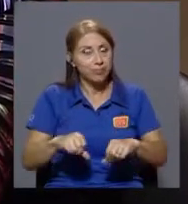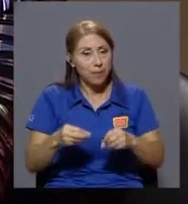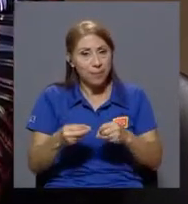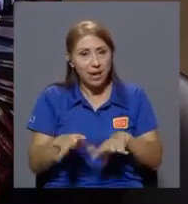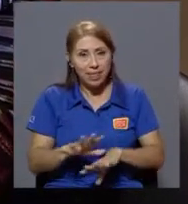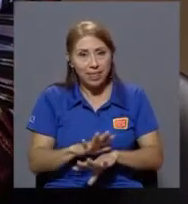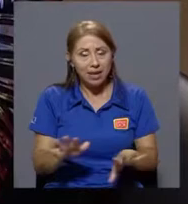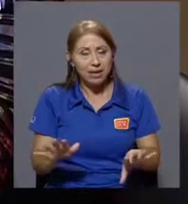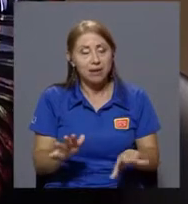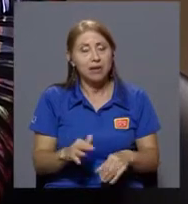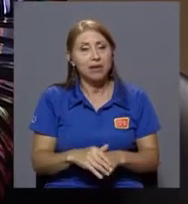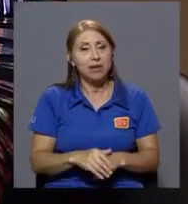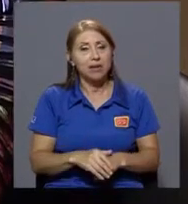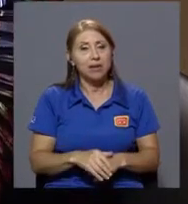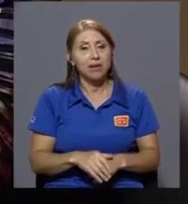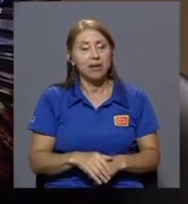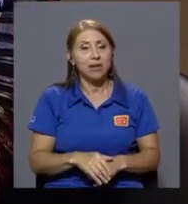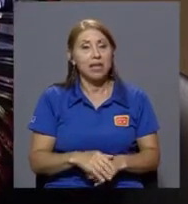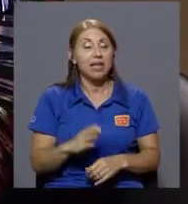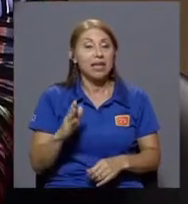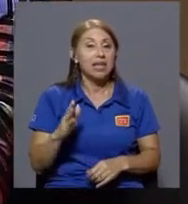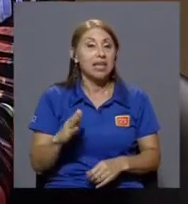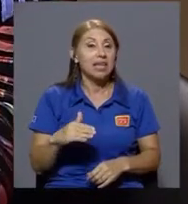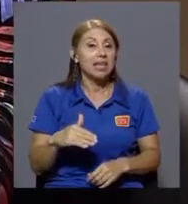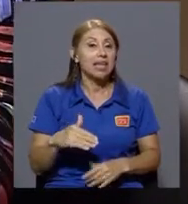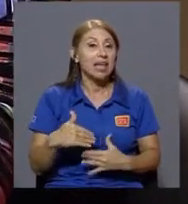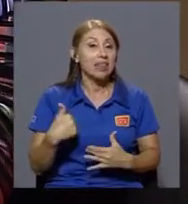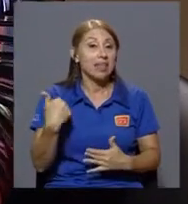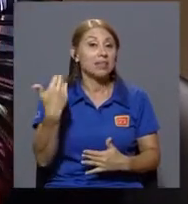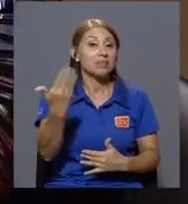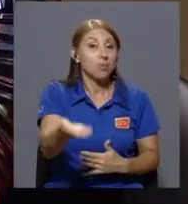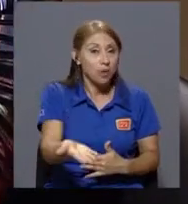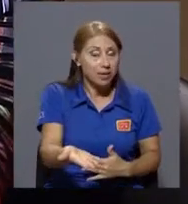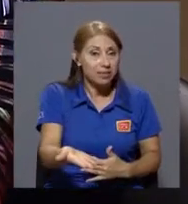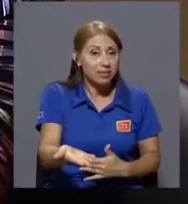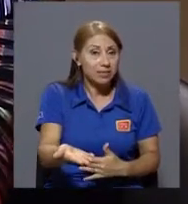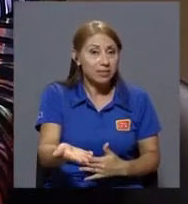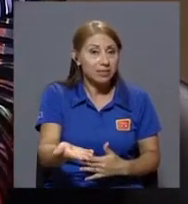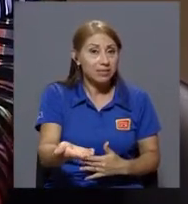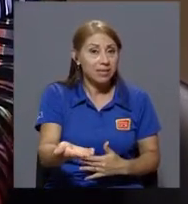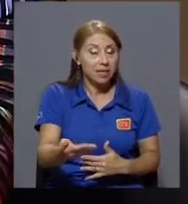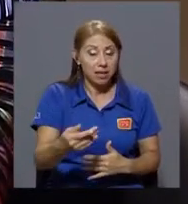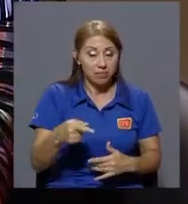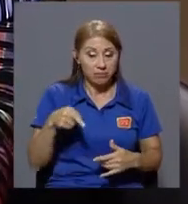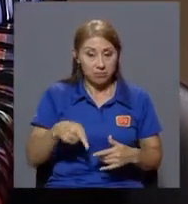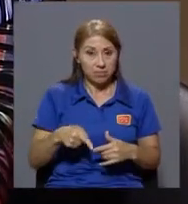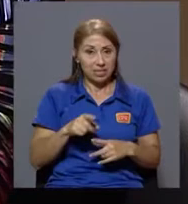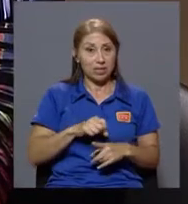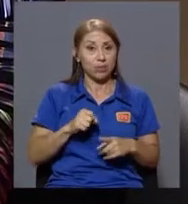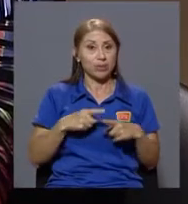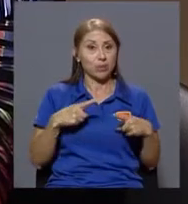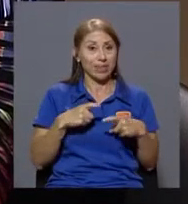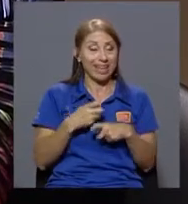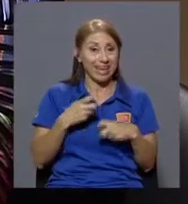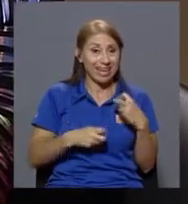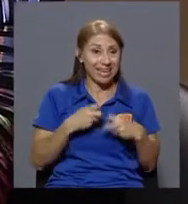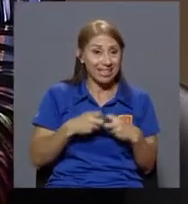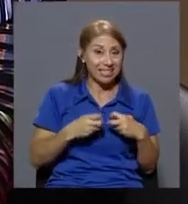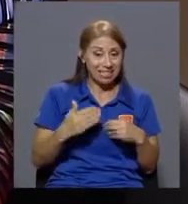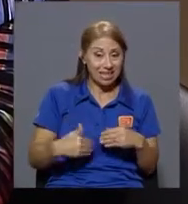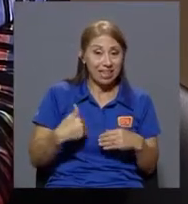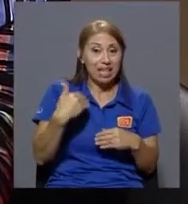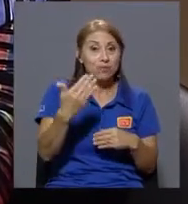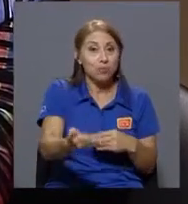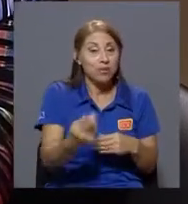y que después salir de una situación de crisis es muy caro. Es muy